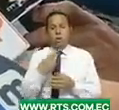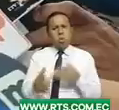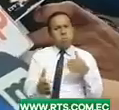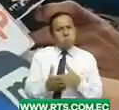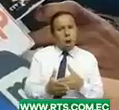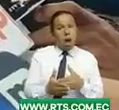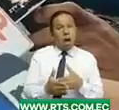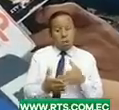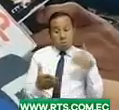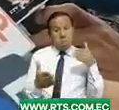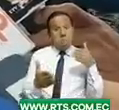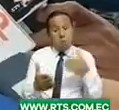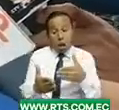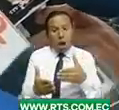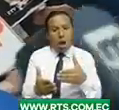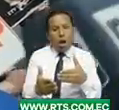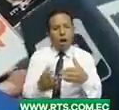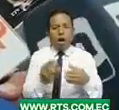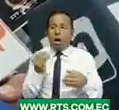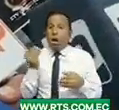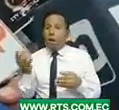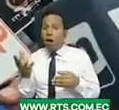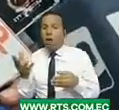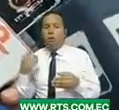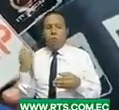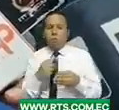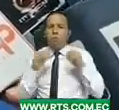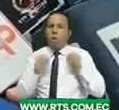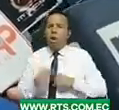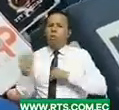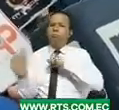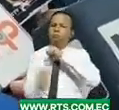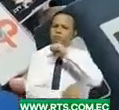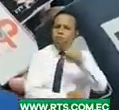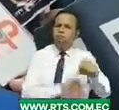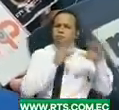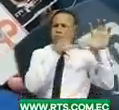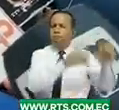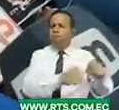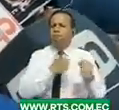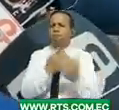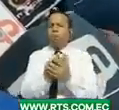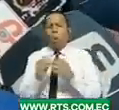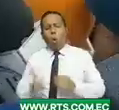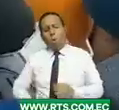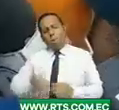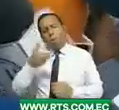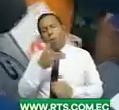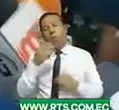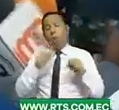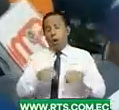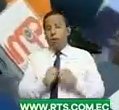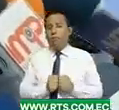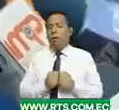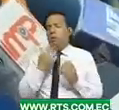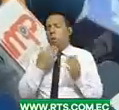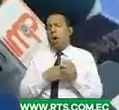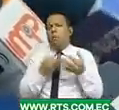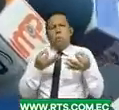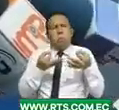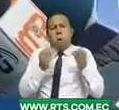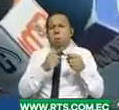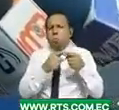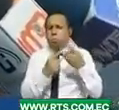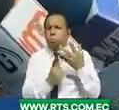funcionario público y a un tercero, la policía puede actuar haciendo uso de su arma de detención. Los delitos comunes inclusive están a la baja,